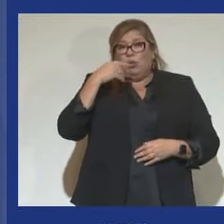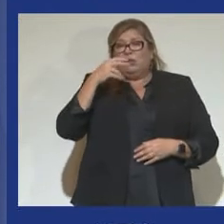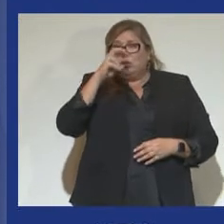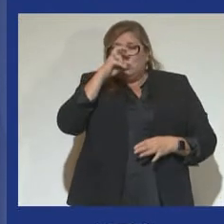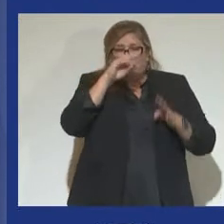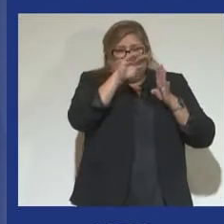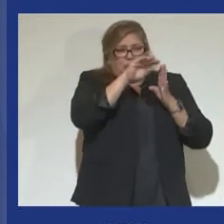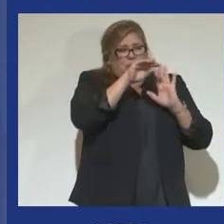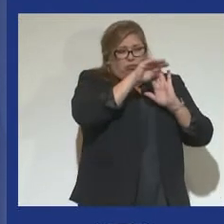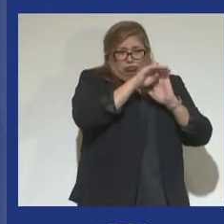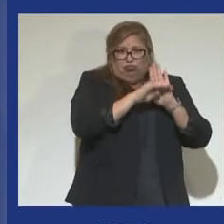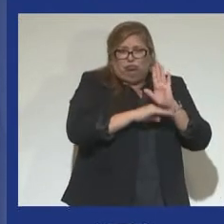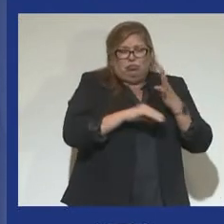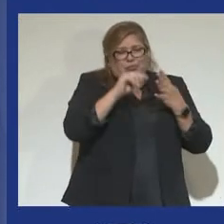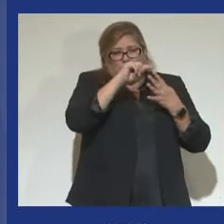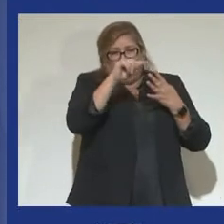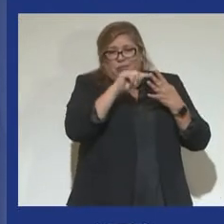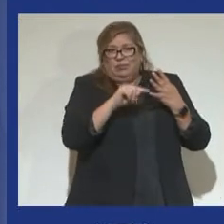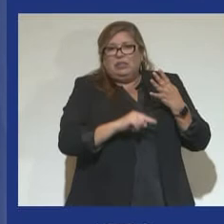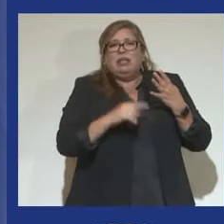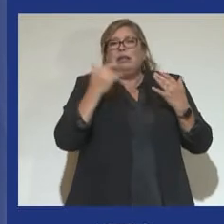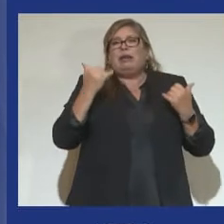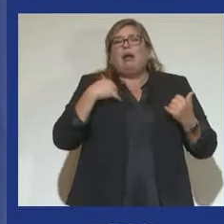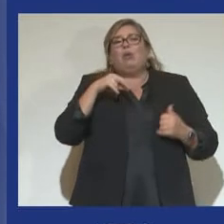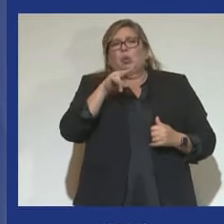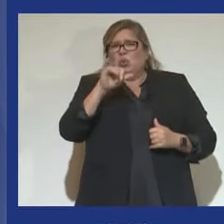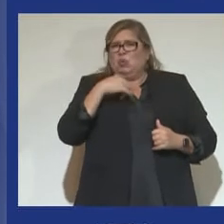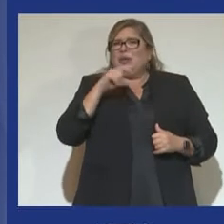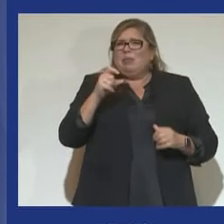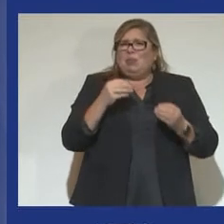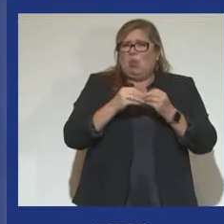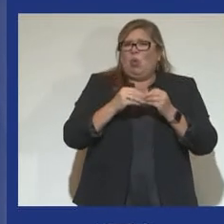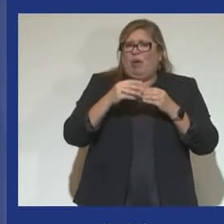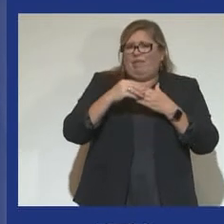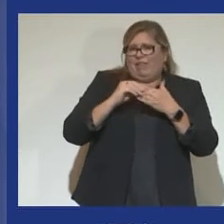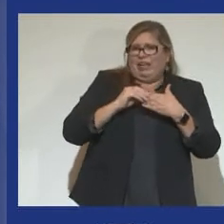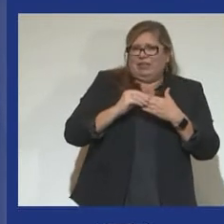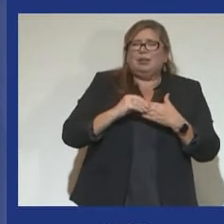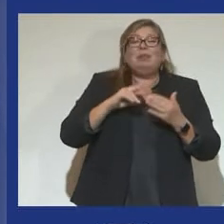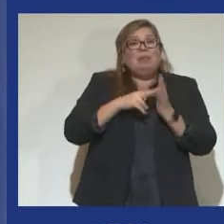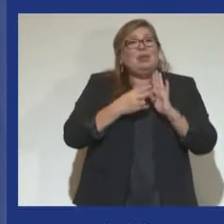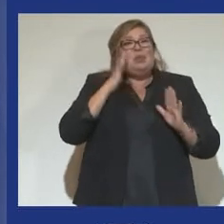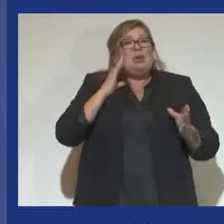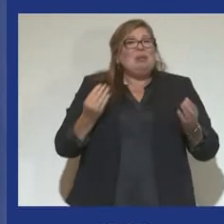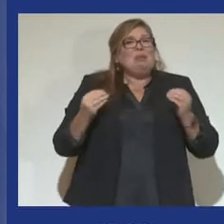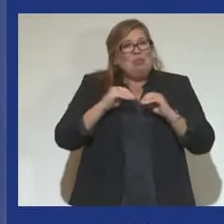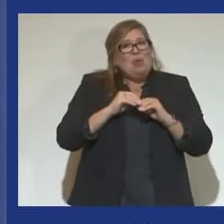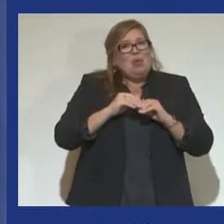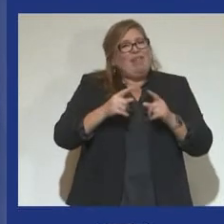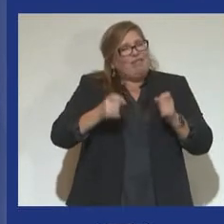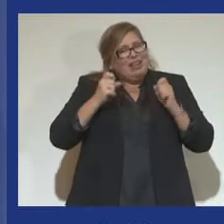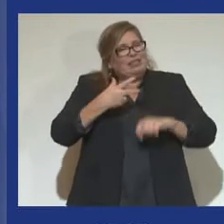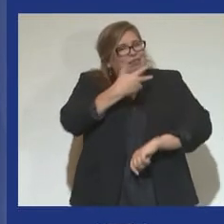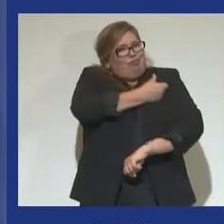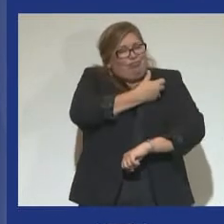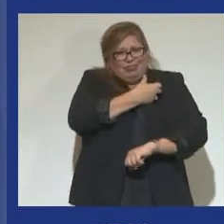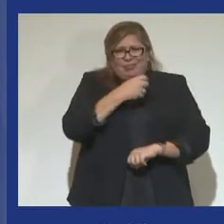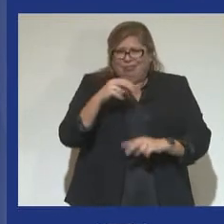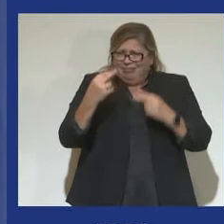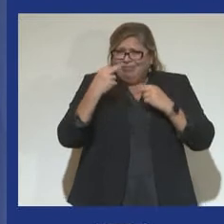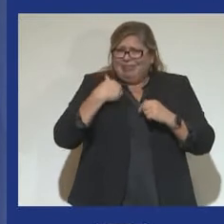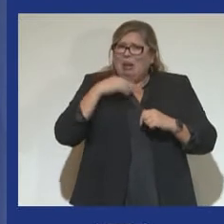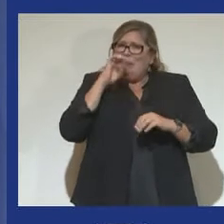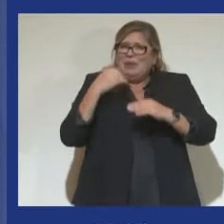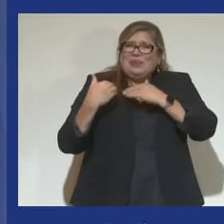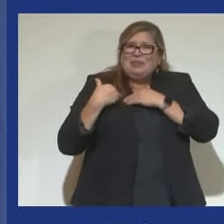aliviar un poco los reglamentos para que se administre más rápidamente mayor número de personas me harán responsable por eso